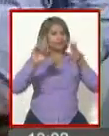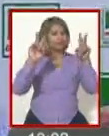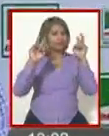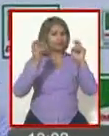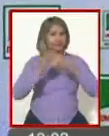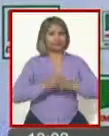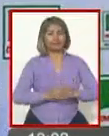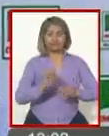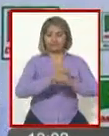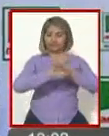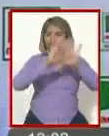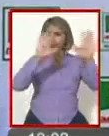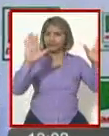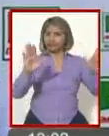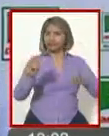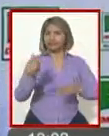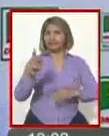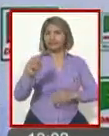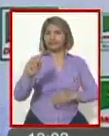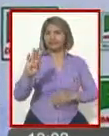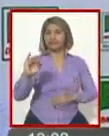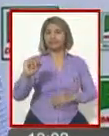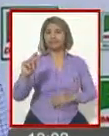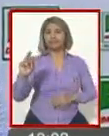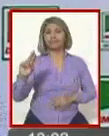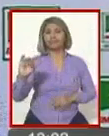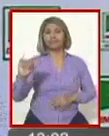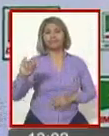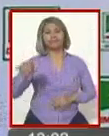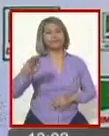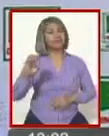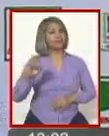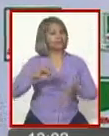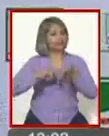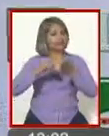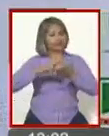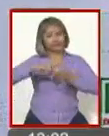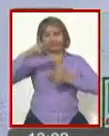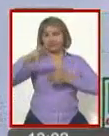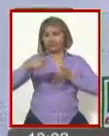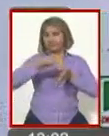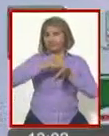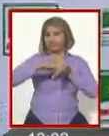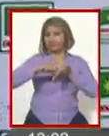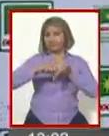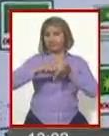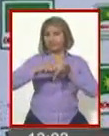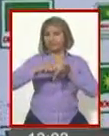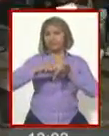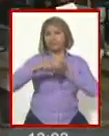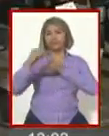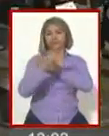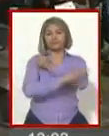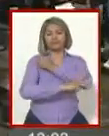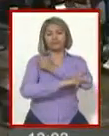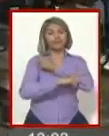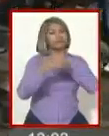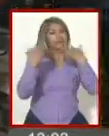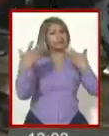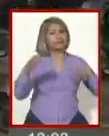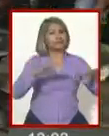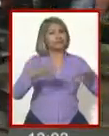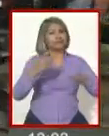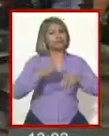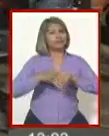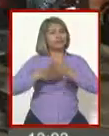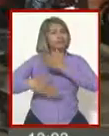tema. Bueno, está claro que los arbitrajes pueden resultar en pagos para el país, como ya ha sucedido